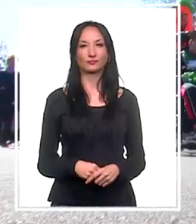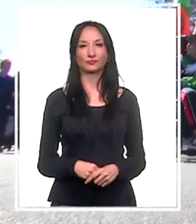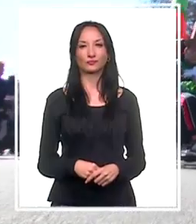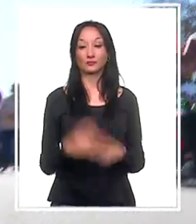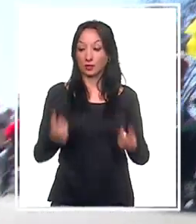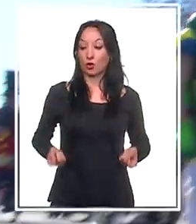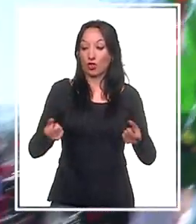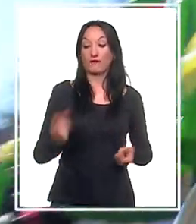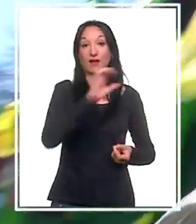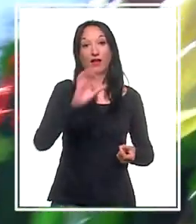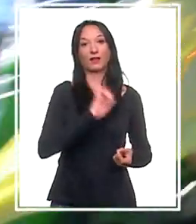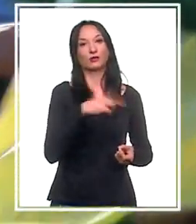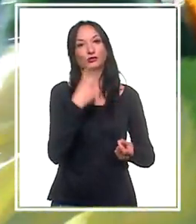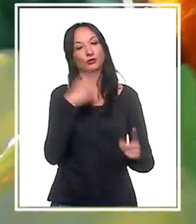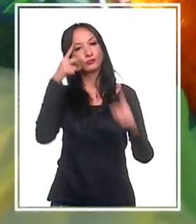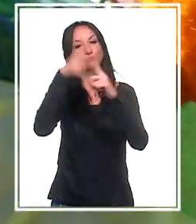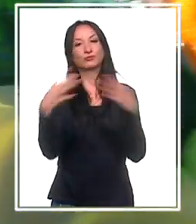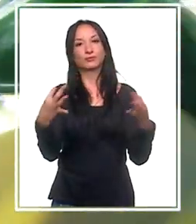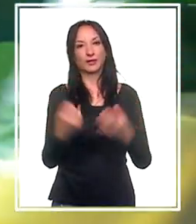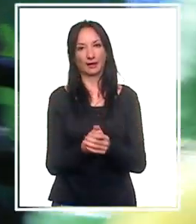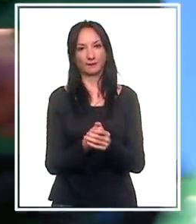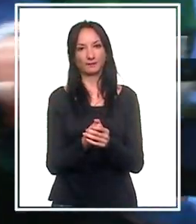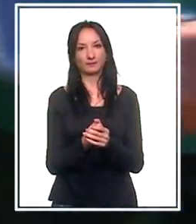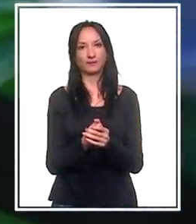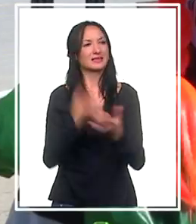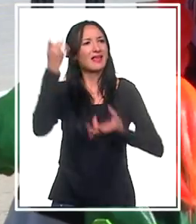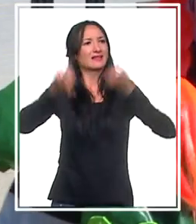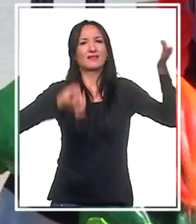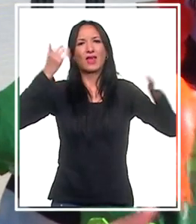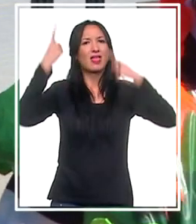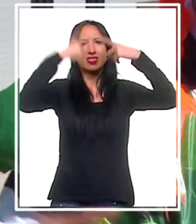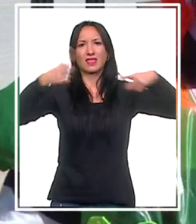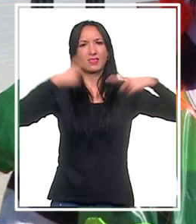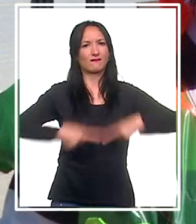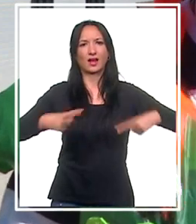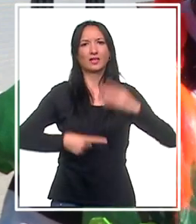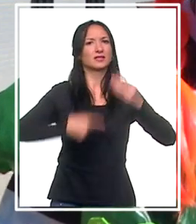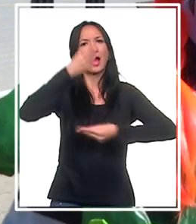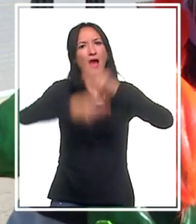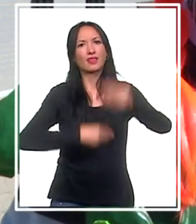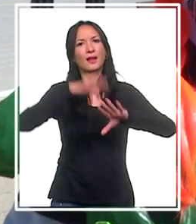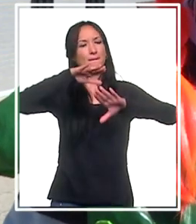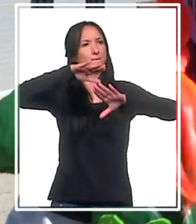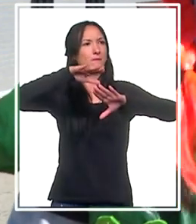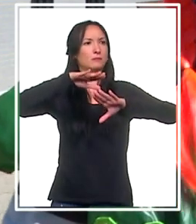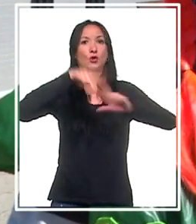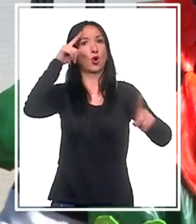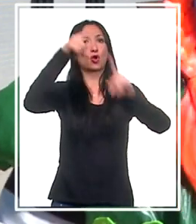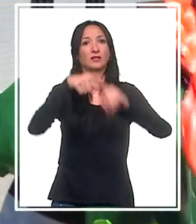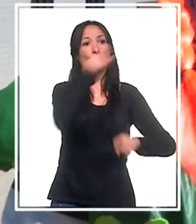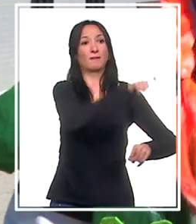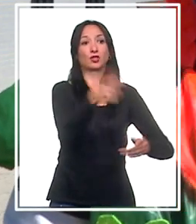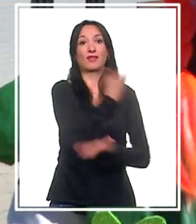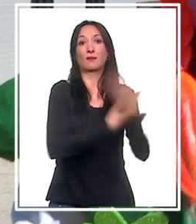desde conceptos caseros lo que buscamos sobre todo en las ganas de hacer diferentes actividades para acercar a las personas que no tienen discapacidad